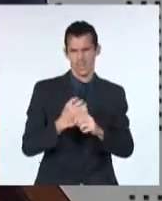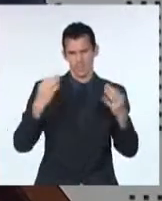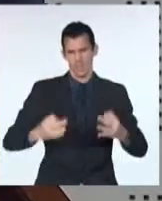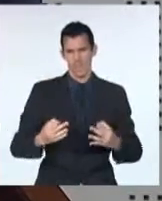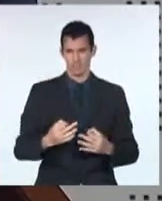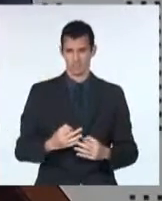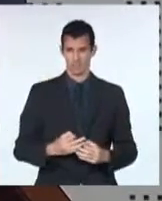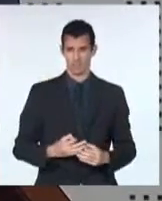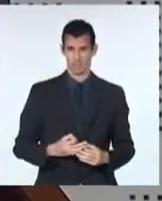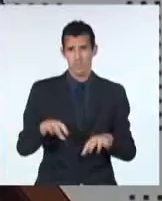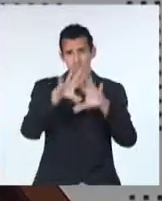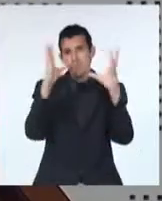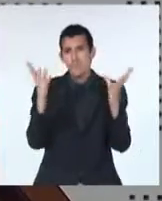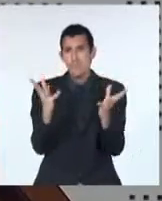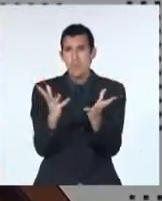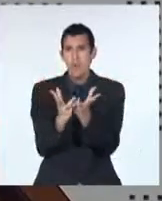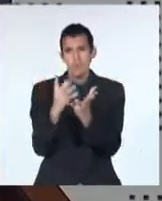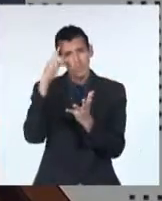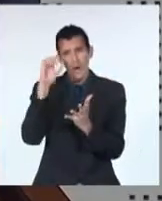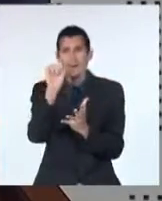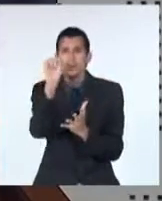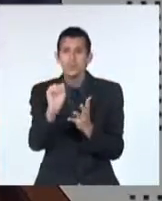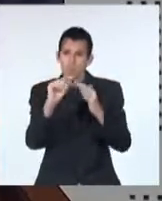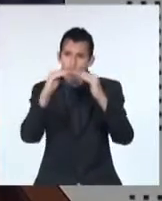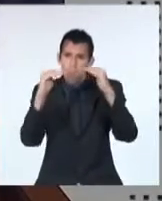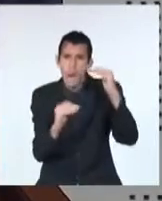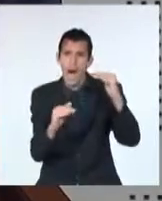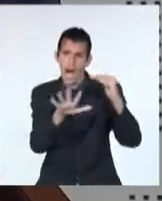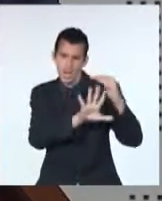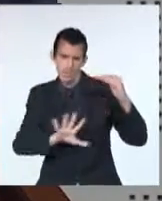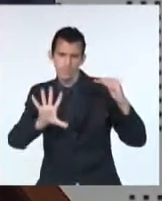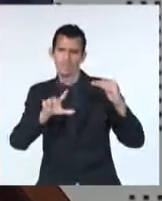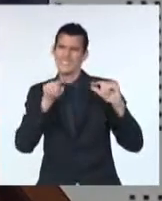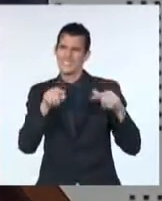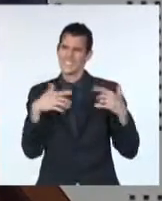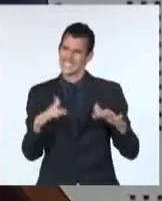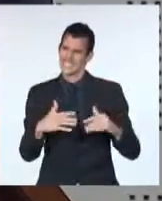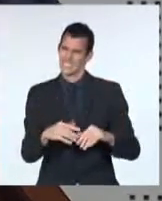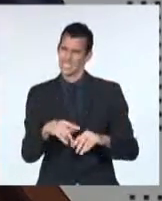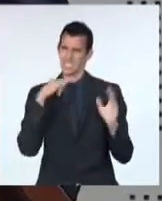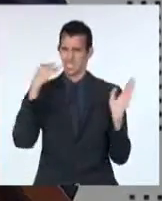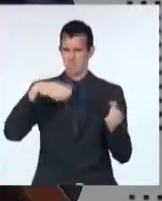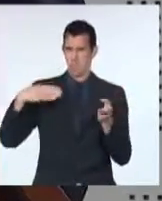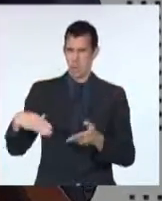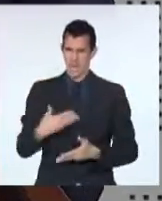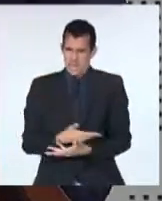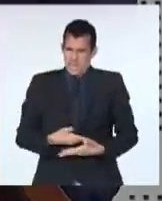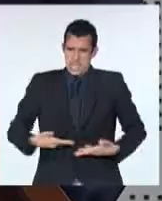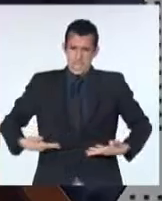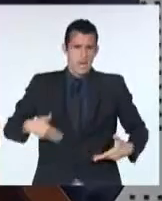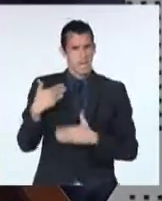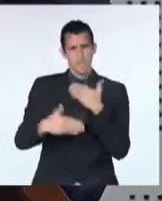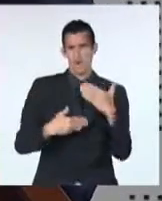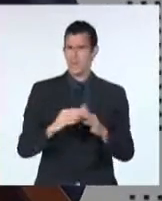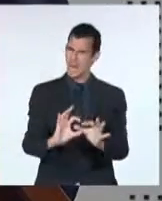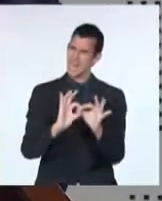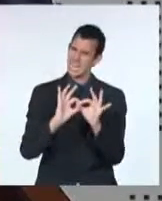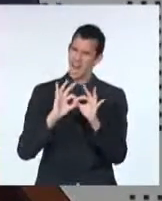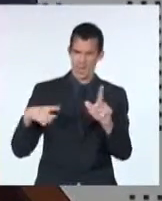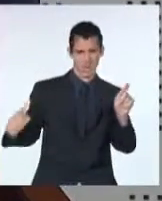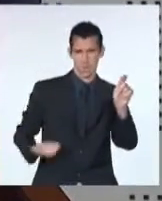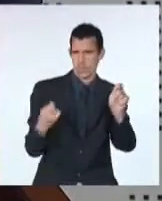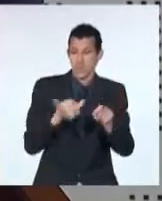cuestionamientos. Tras casi 60 años de batallas diplomáticas, en el difícil y hasta hoy muy infructuoso intento